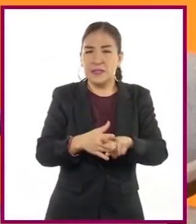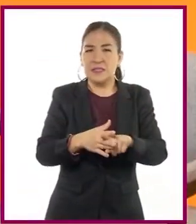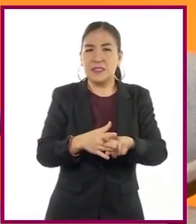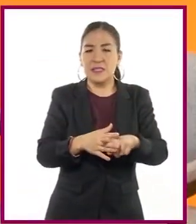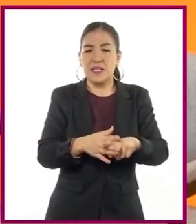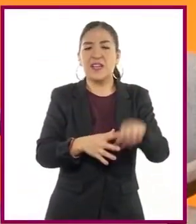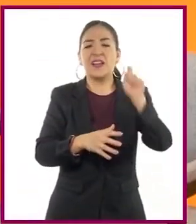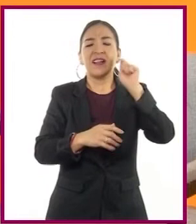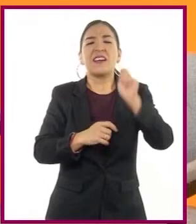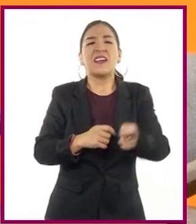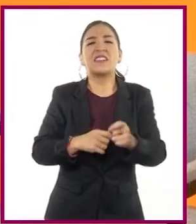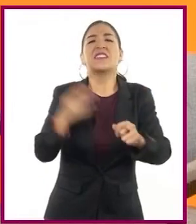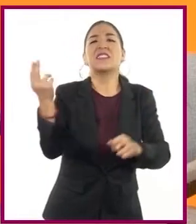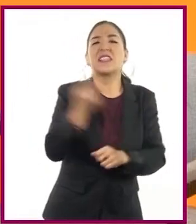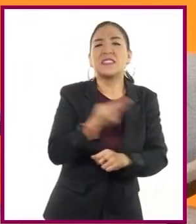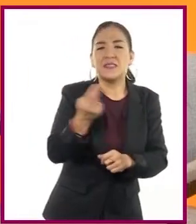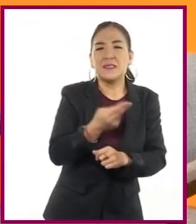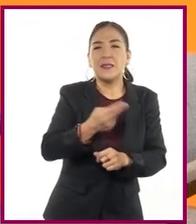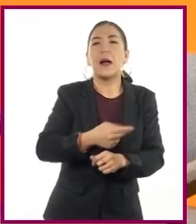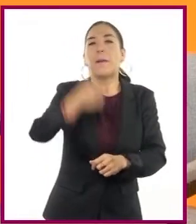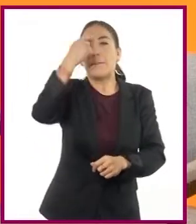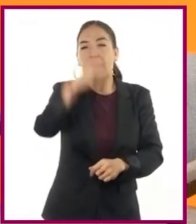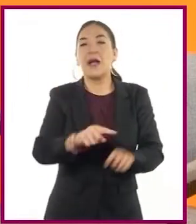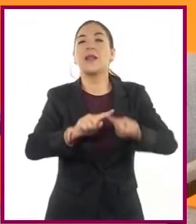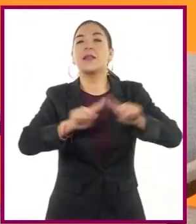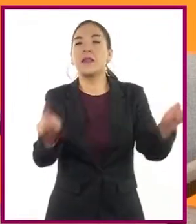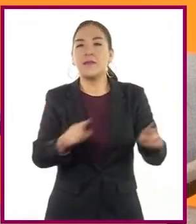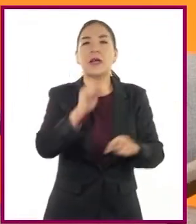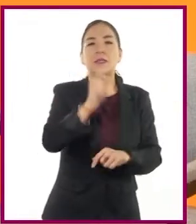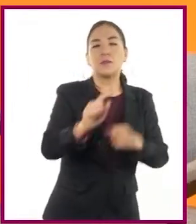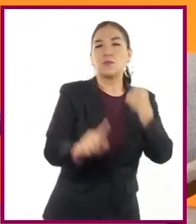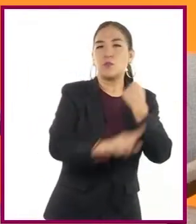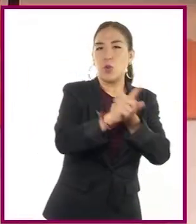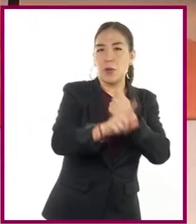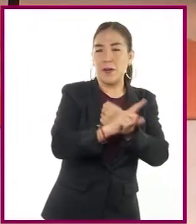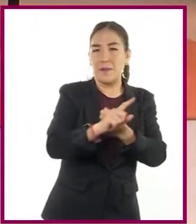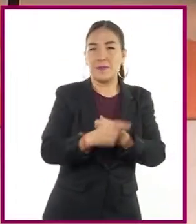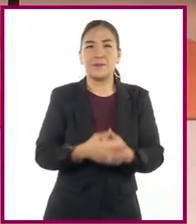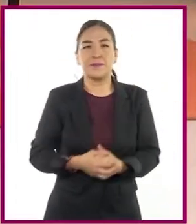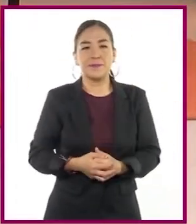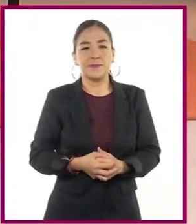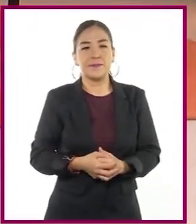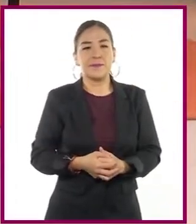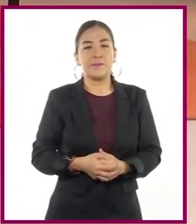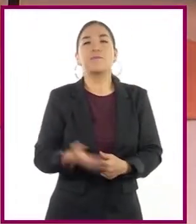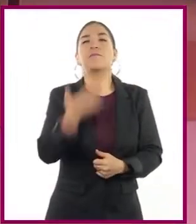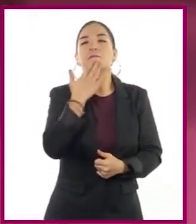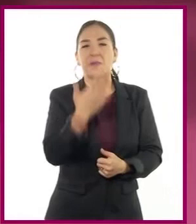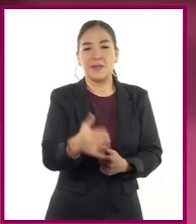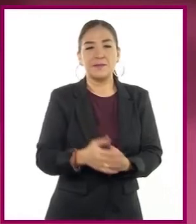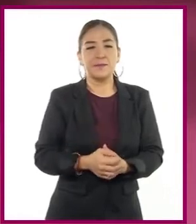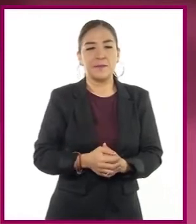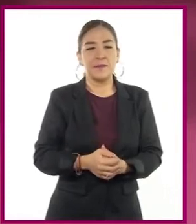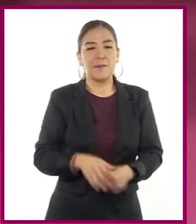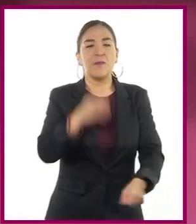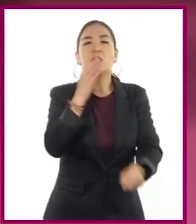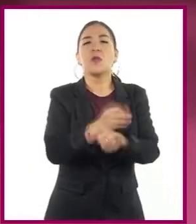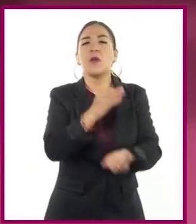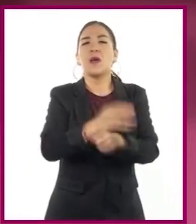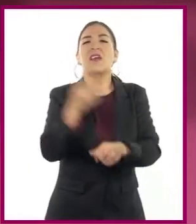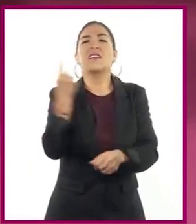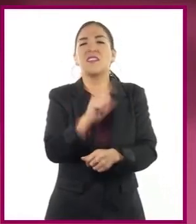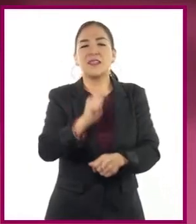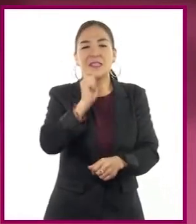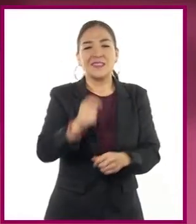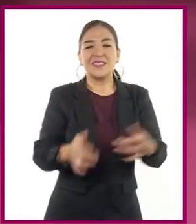es una necesidad para diferenciar de un problema. Muy bien. La necesidad es